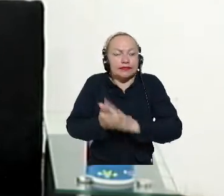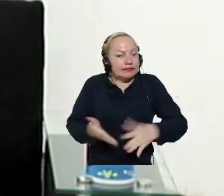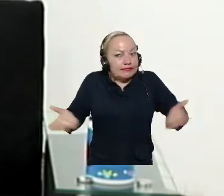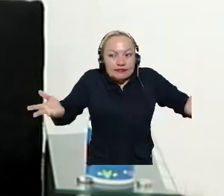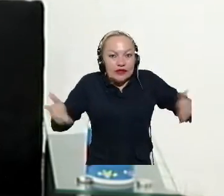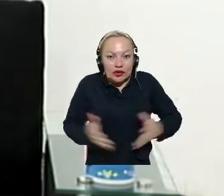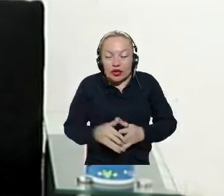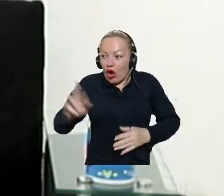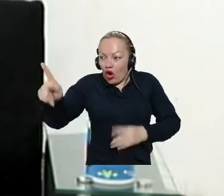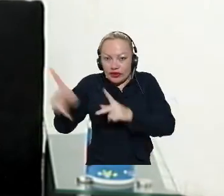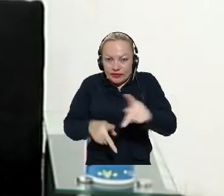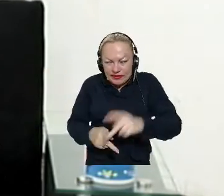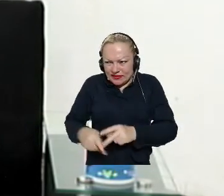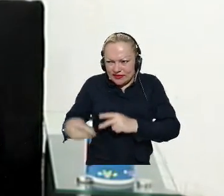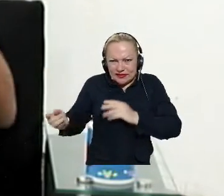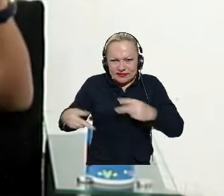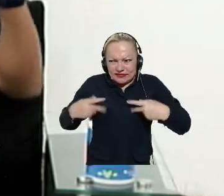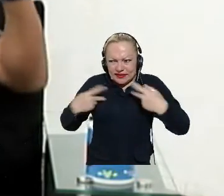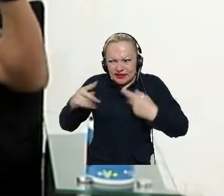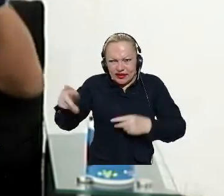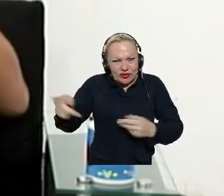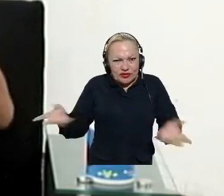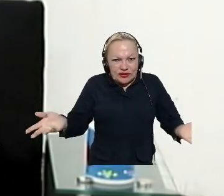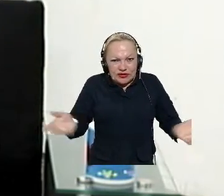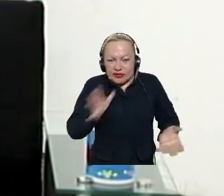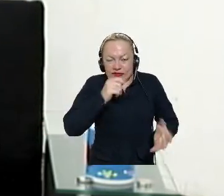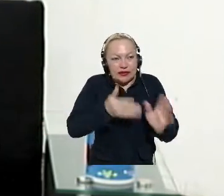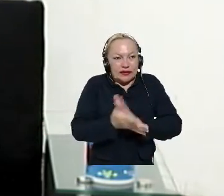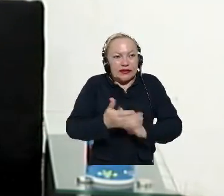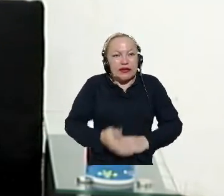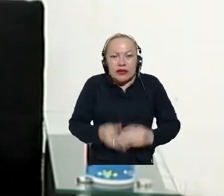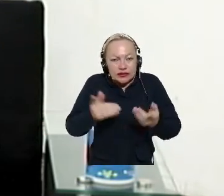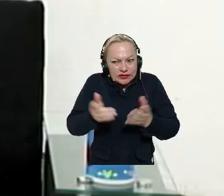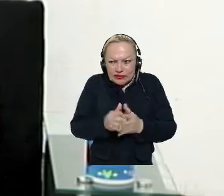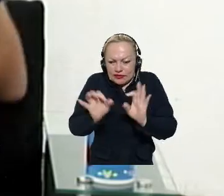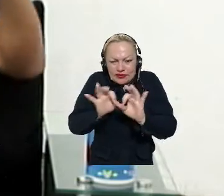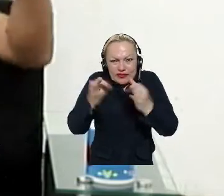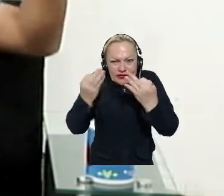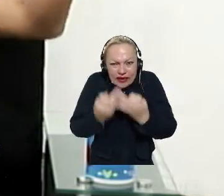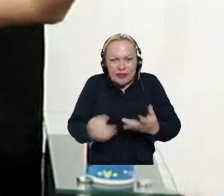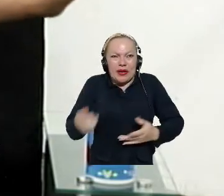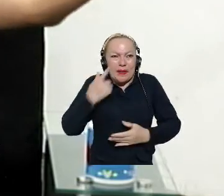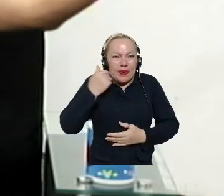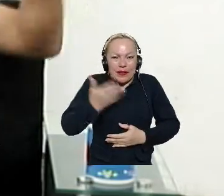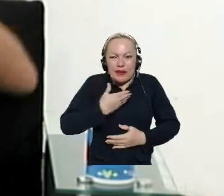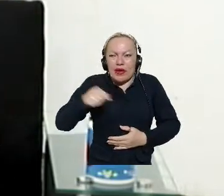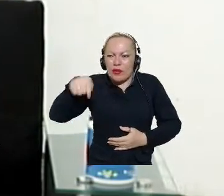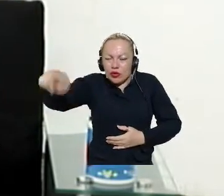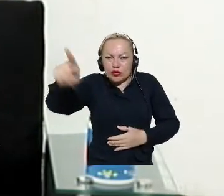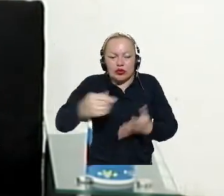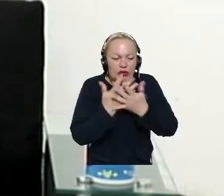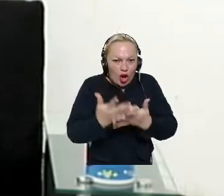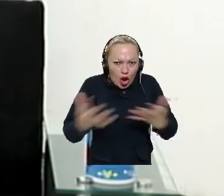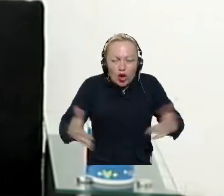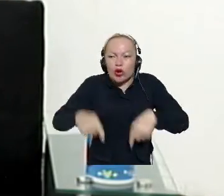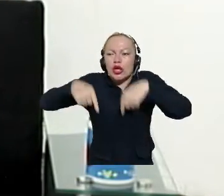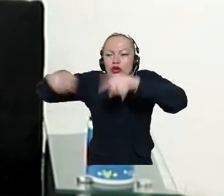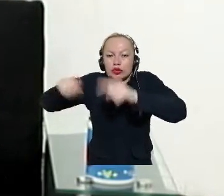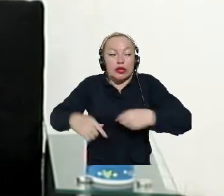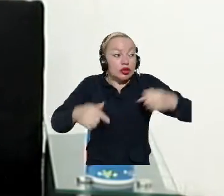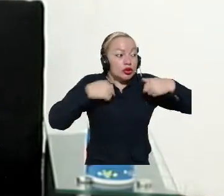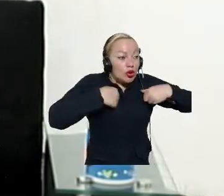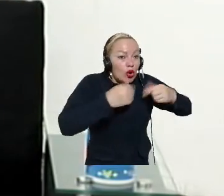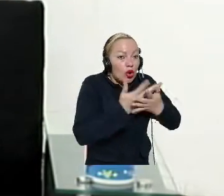la vida de otro. No puedes vivir la vida de ni siquiera de tus familiares cercanos. Tus papás vivieron unas cosas y tú vives